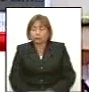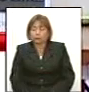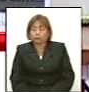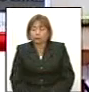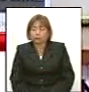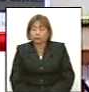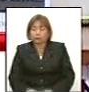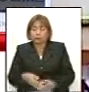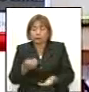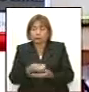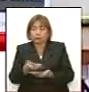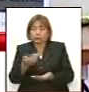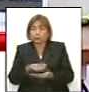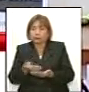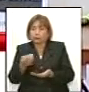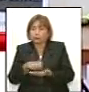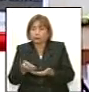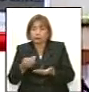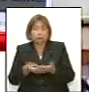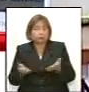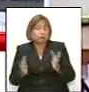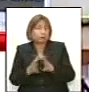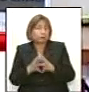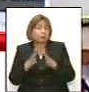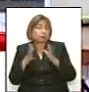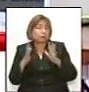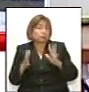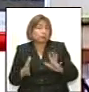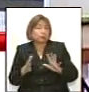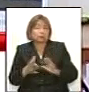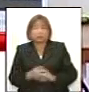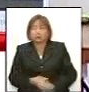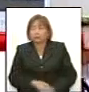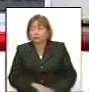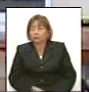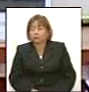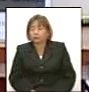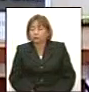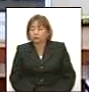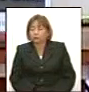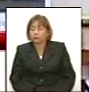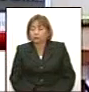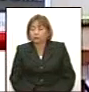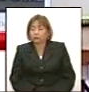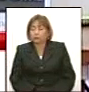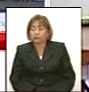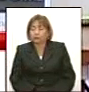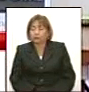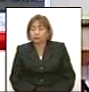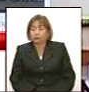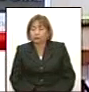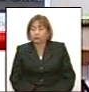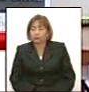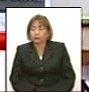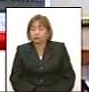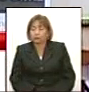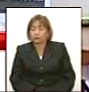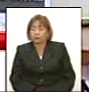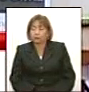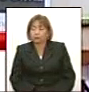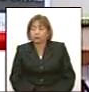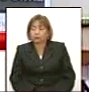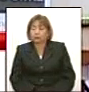de los gastos muy, muy superfluos, o como podemos decir, muy muy altos